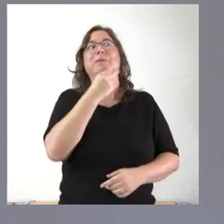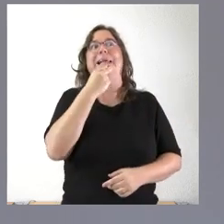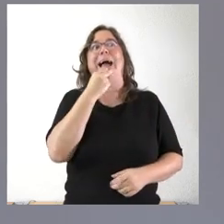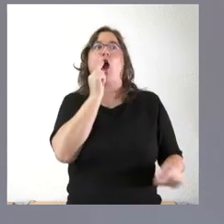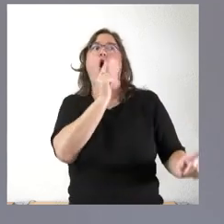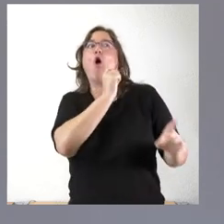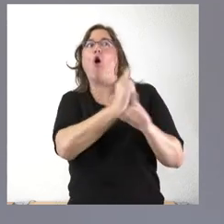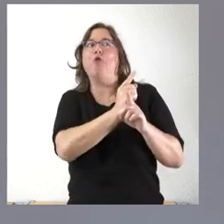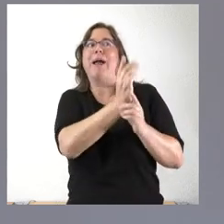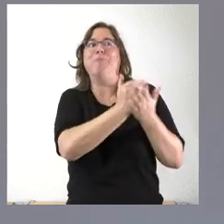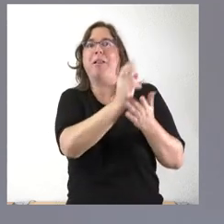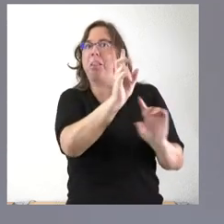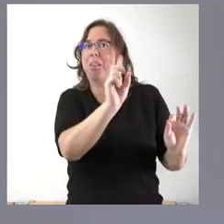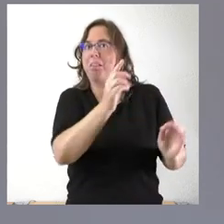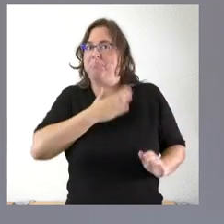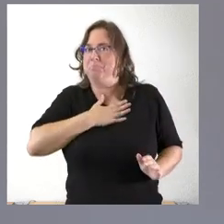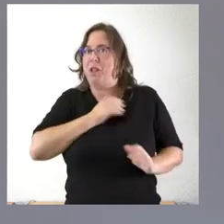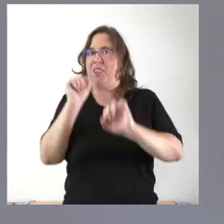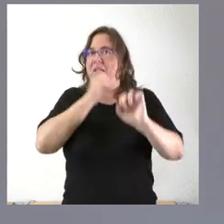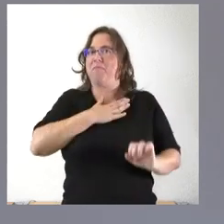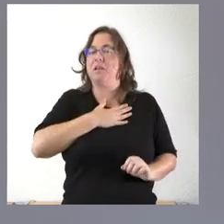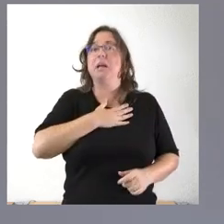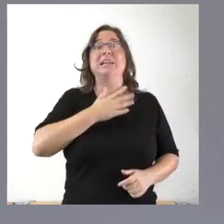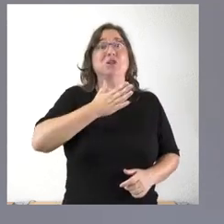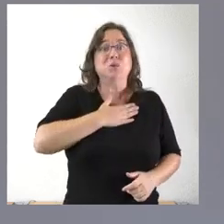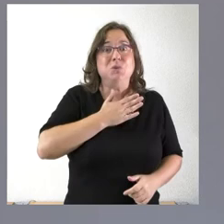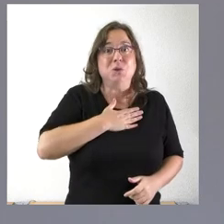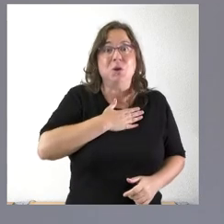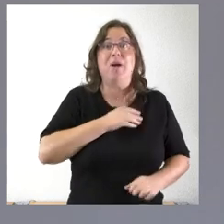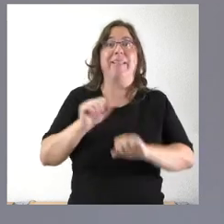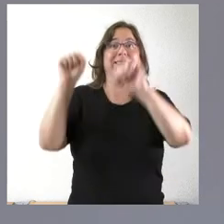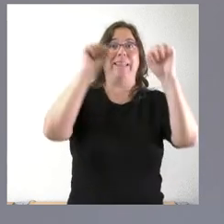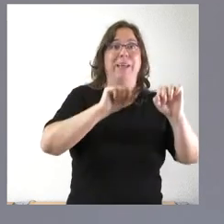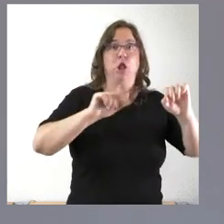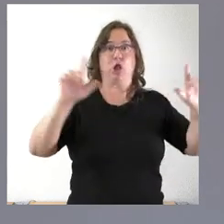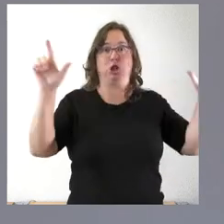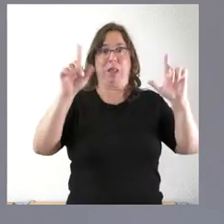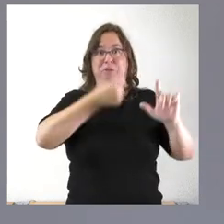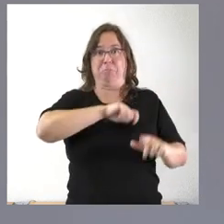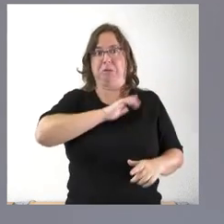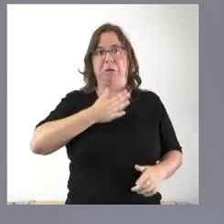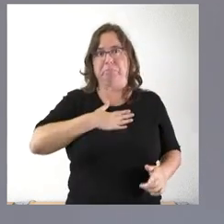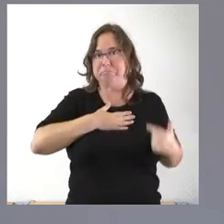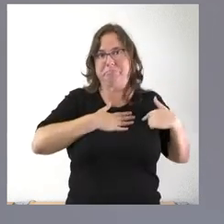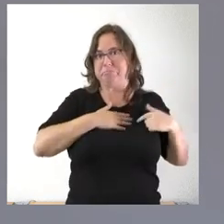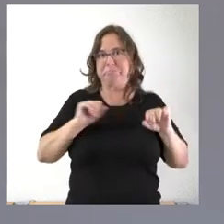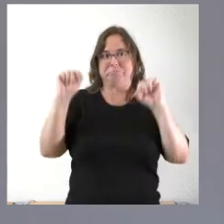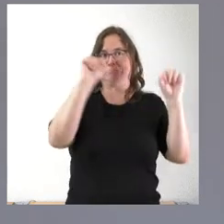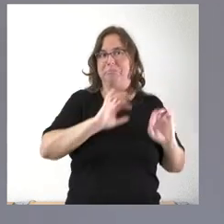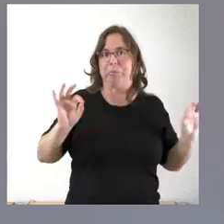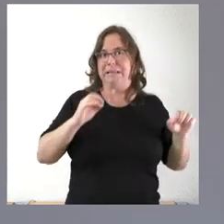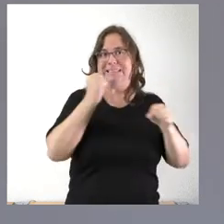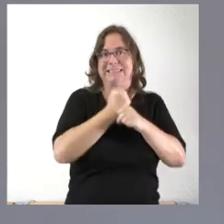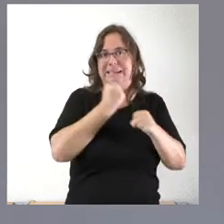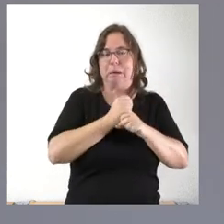de otra comunidad autónoma. Y, en todo caso, yo no seré quien defienda a Televisión Española y, por tanto, no es mi labor aquí ni mi tarea,